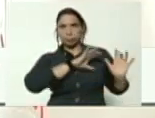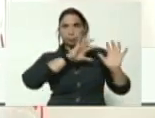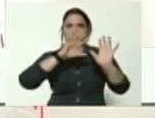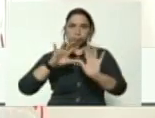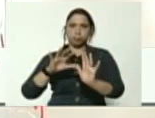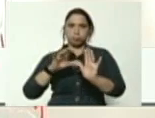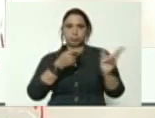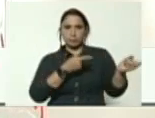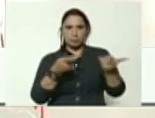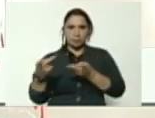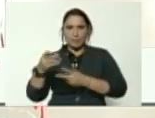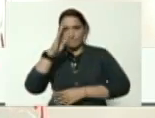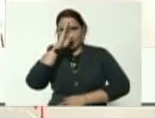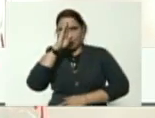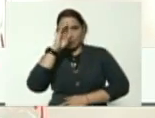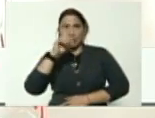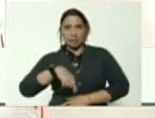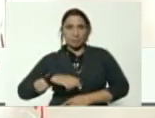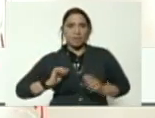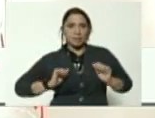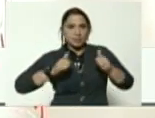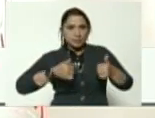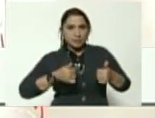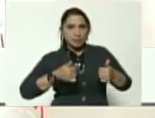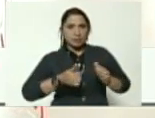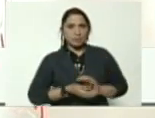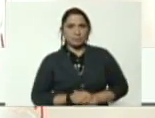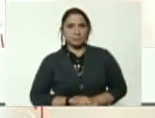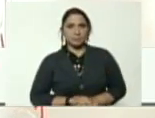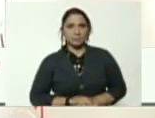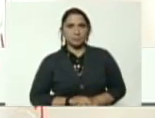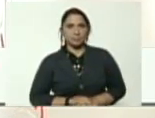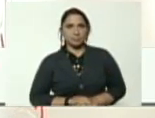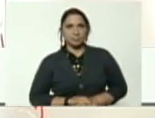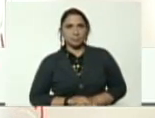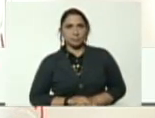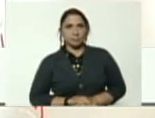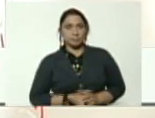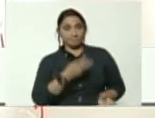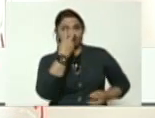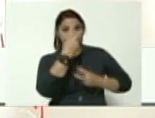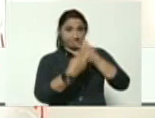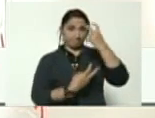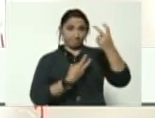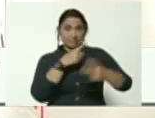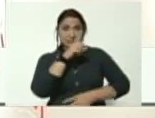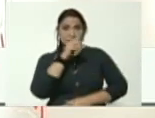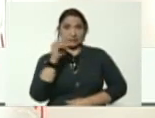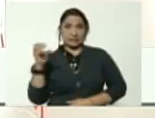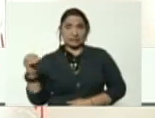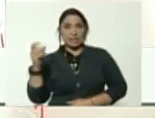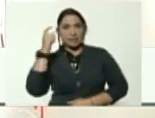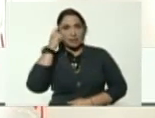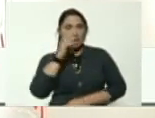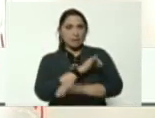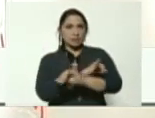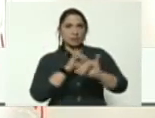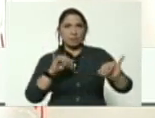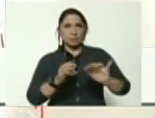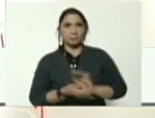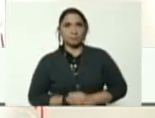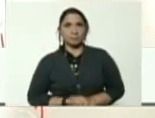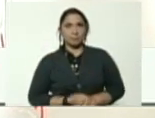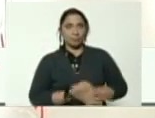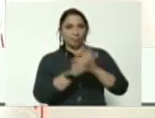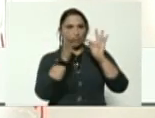reciben en Barinas, e inicia desde ahí hacia Oriente lo que viene a ser la gira de los 100 días. Ya la forma en la